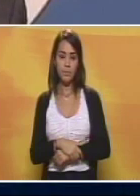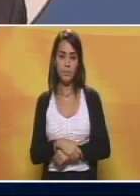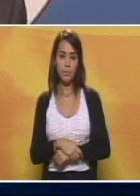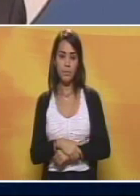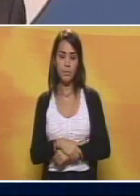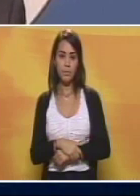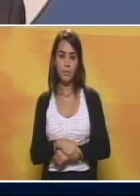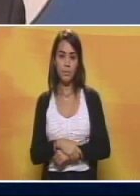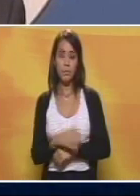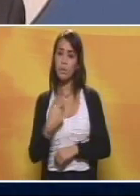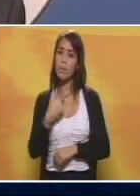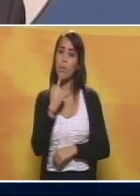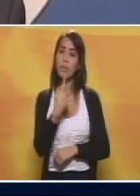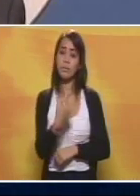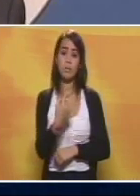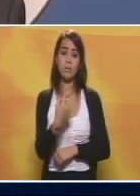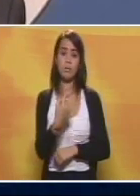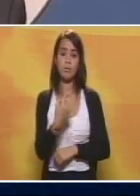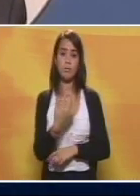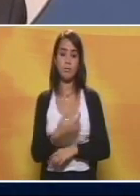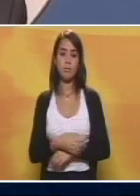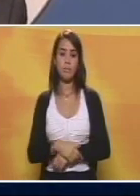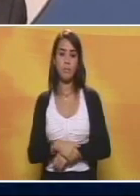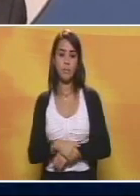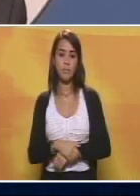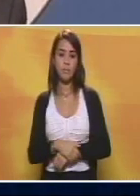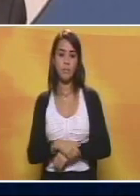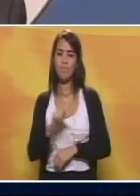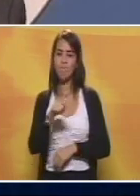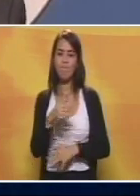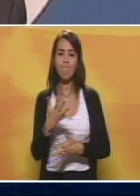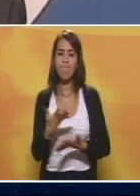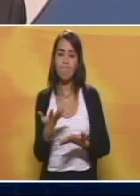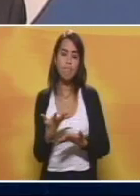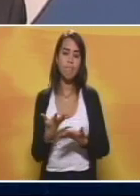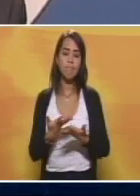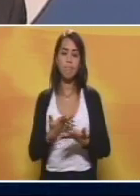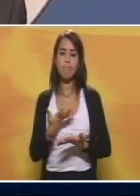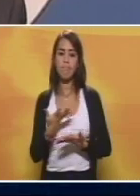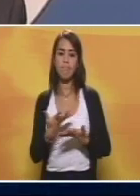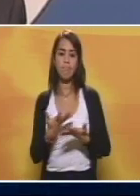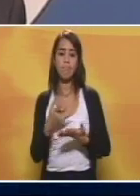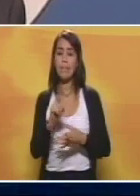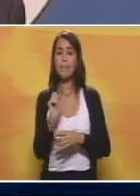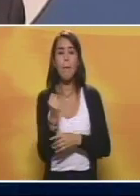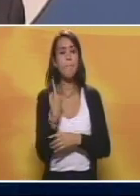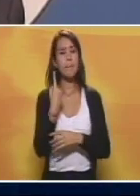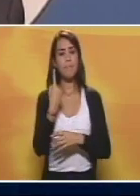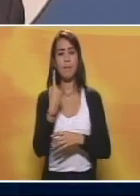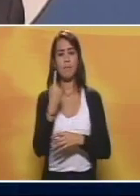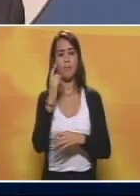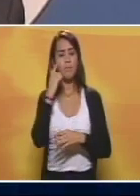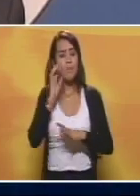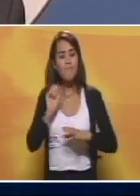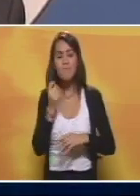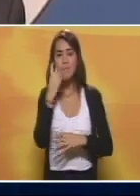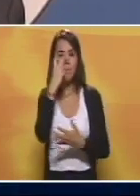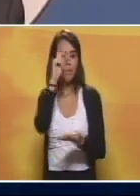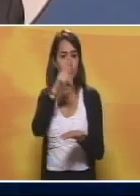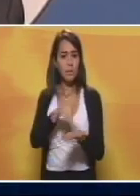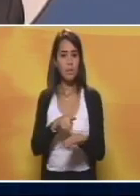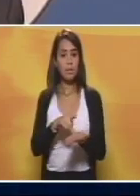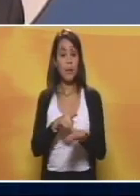yo voy a decir que esto esto esta es la primera mi primera visita